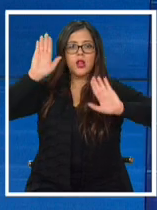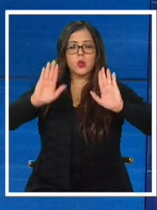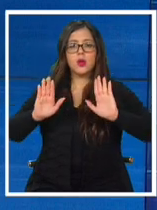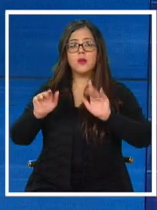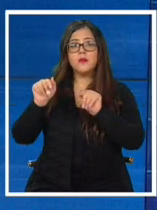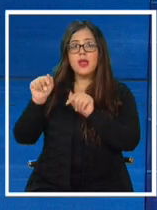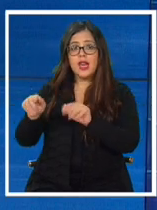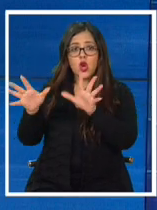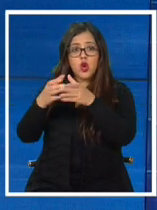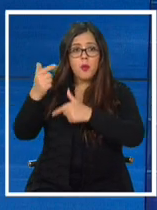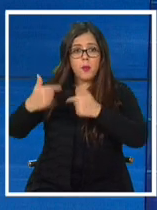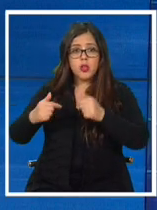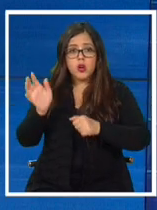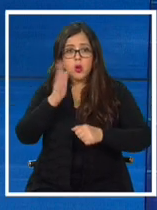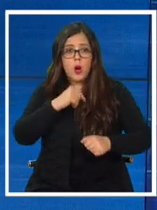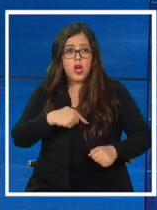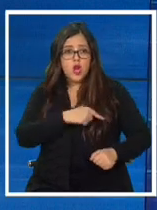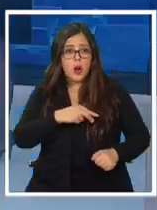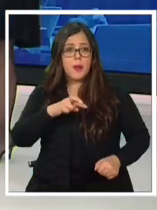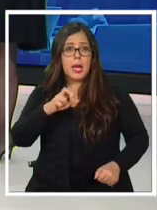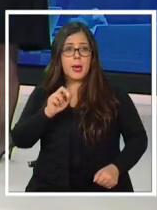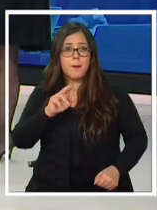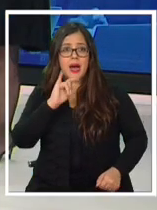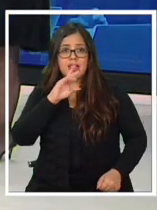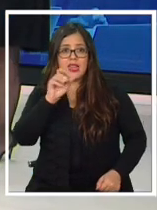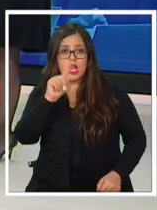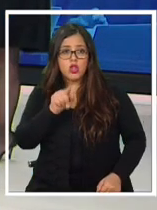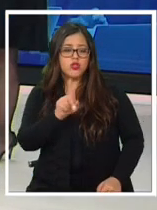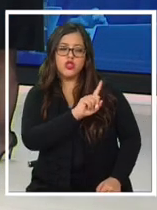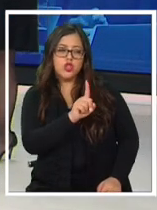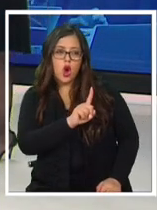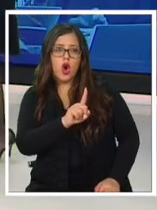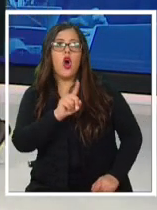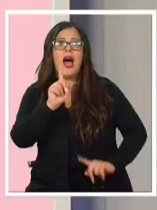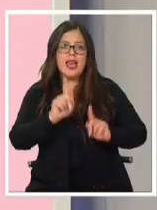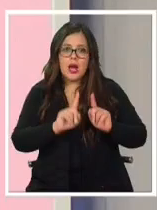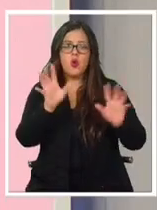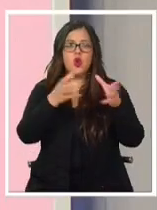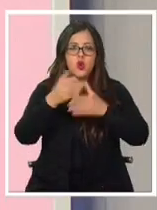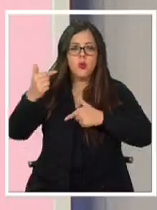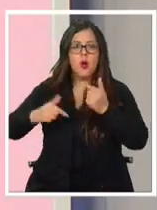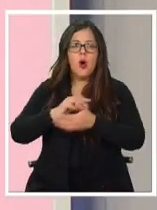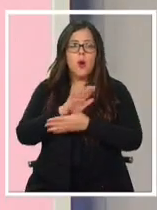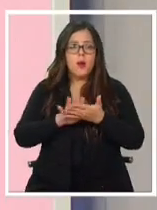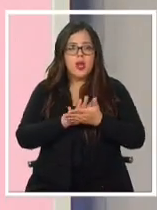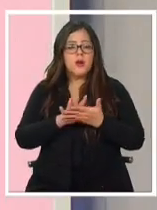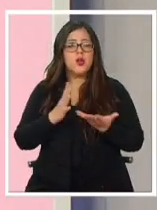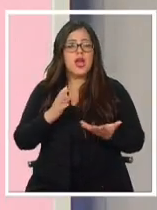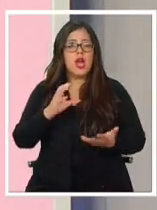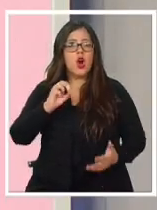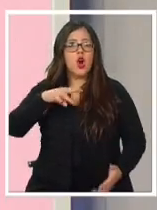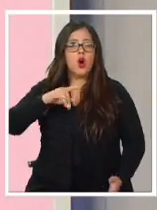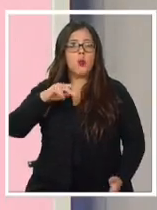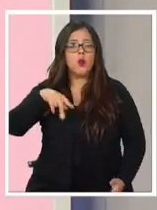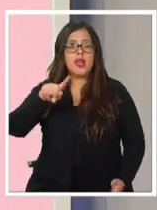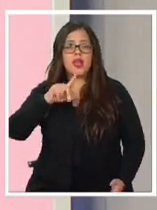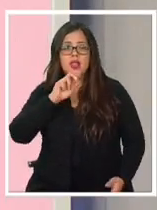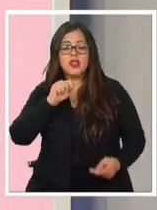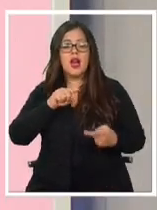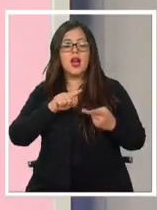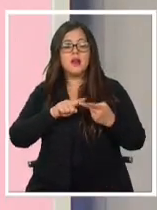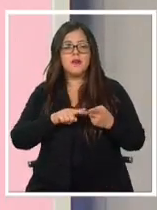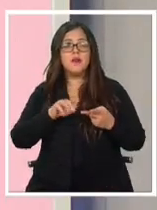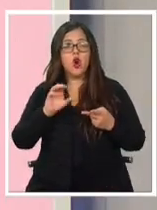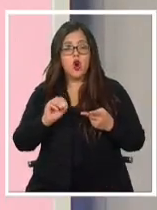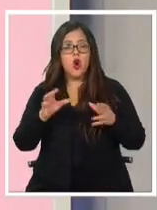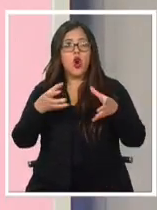se habla de partidos. No se habla de partidos, para el mundo independiente esto es importante, pero hay partidos políticos como el Partido Comunista o el Colectivo Socialista que